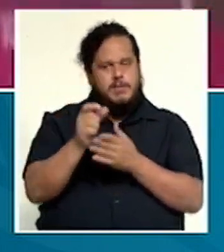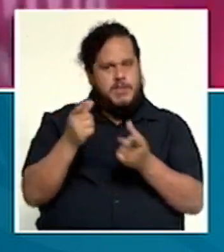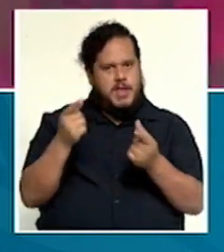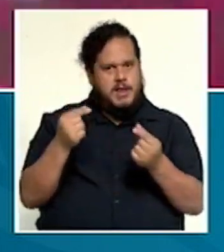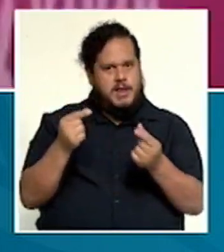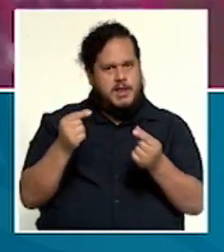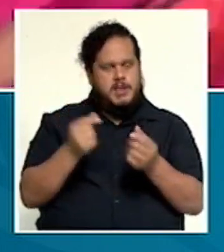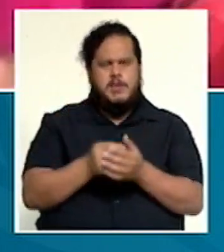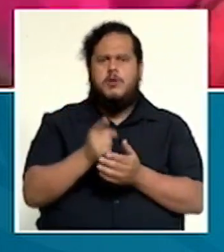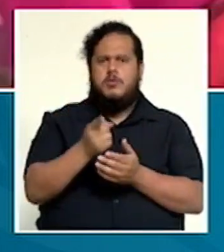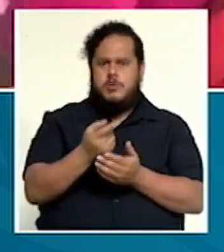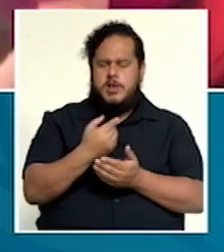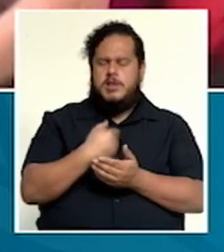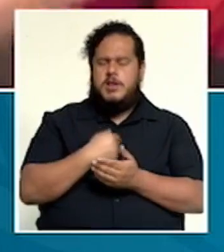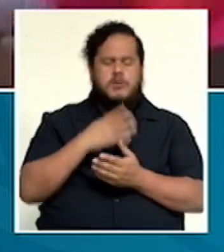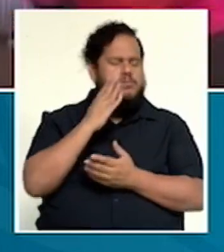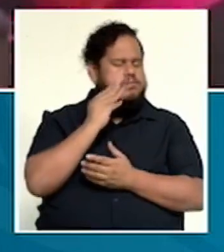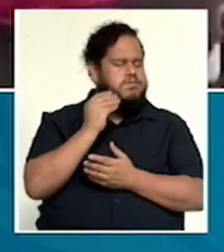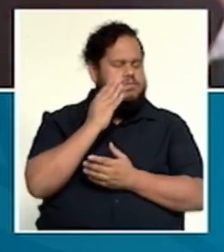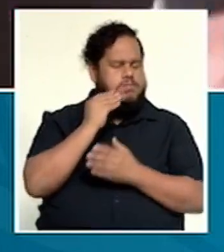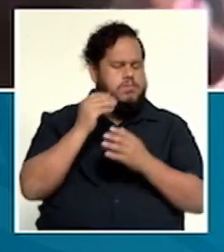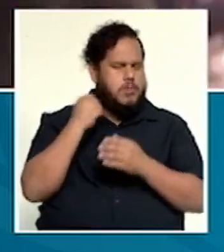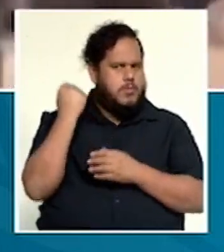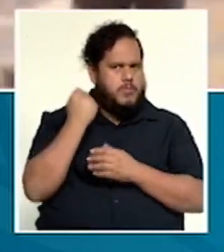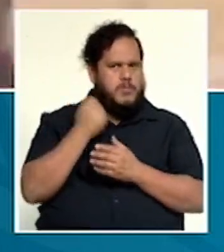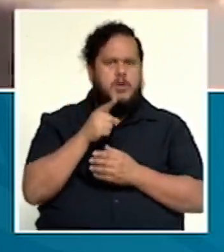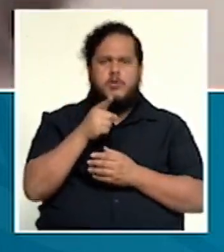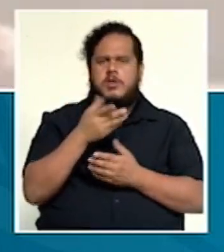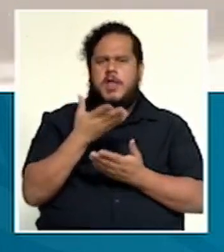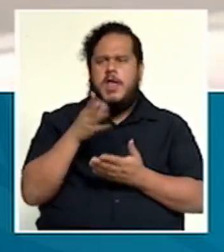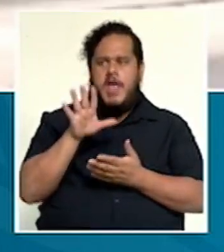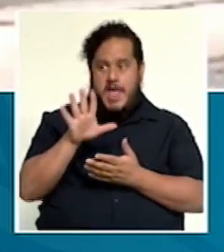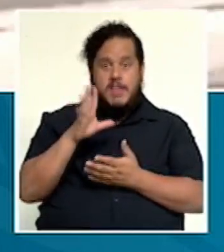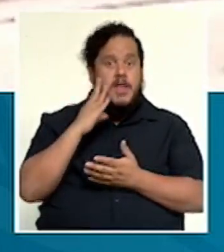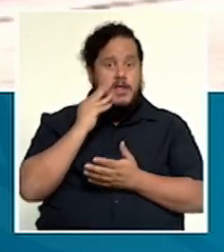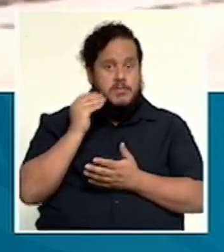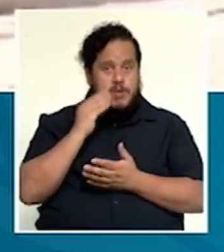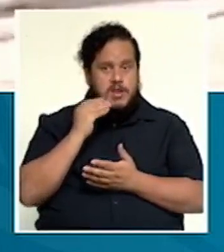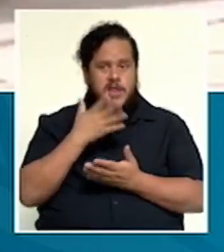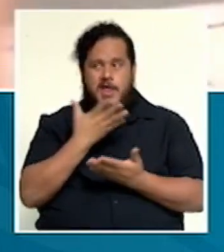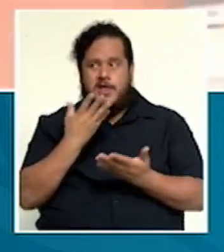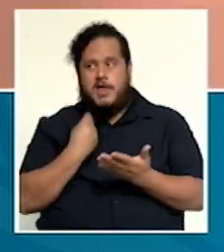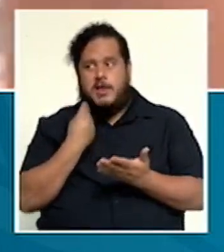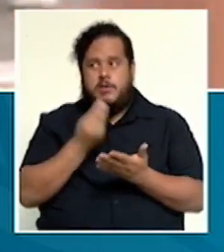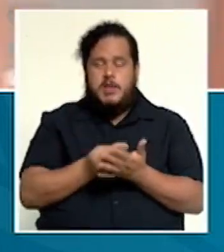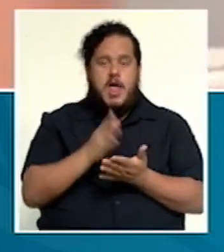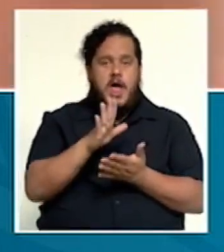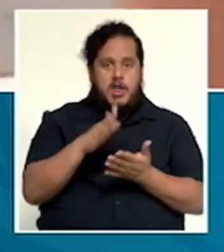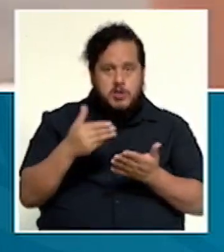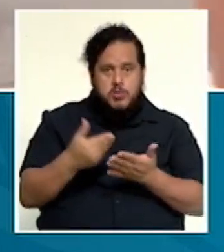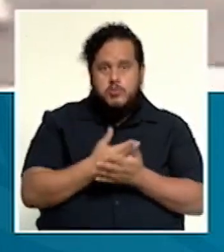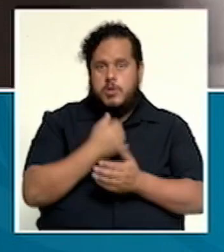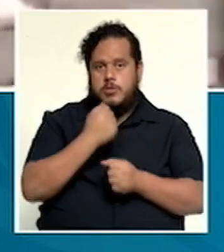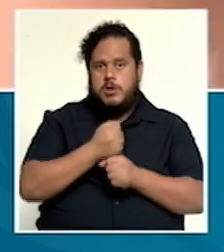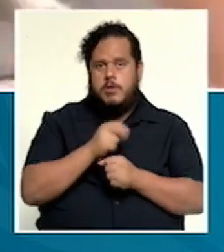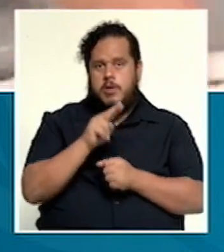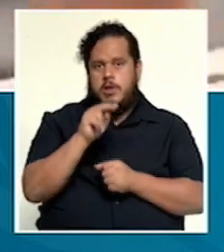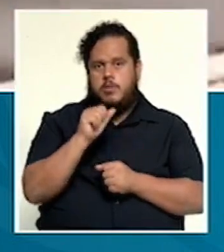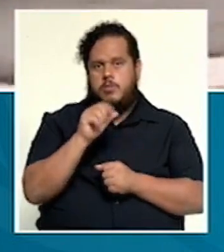una expertise enorme. ¿Qué le aportará esa experiencia a su nuevo trabajo en la UNAFUT?